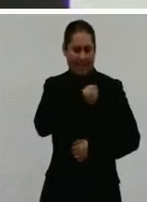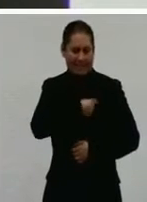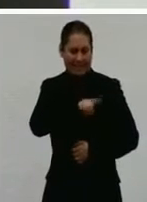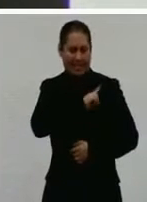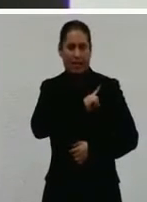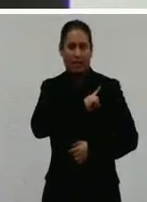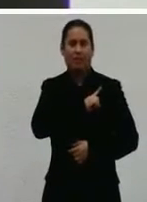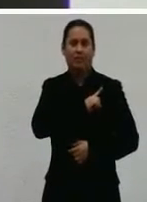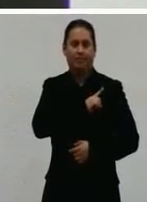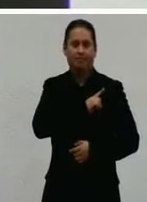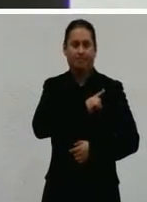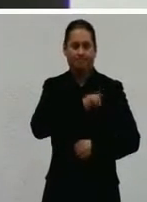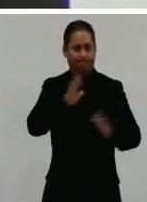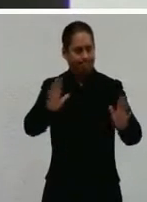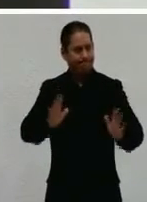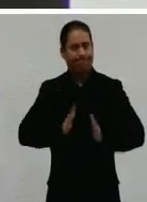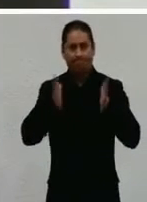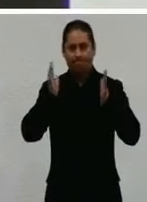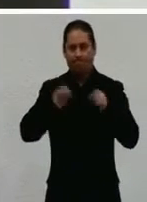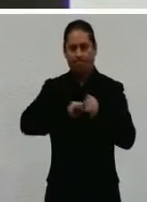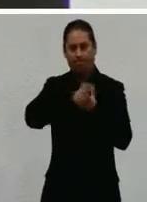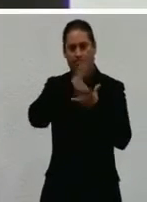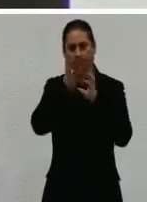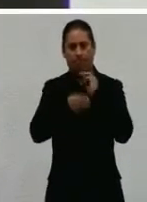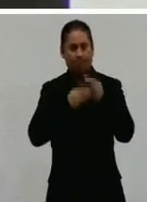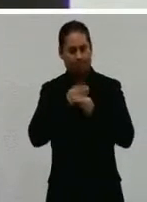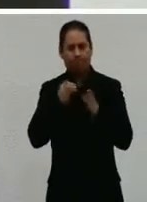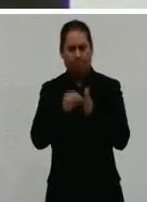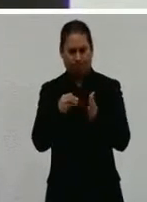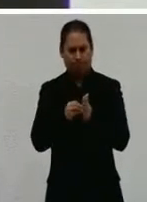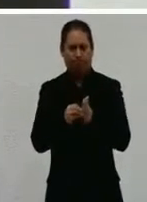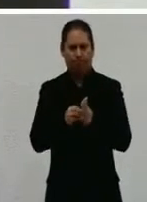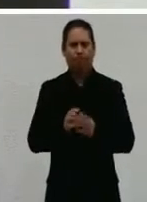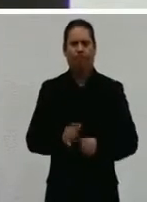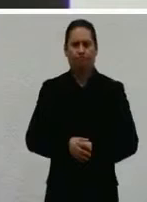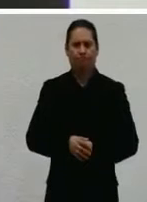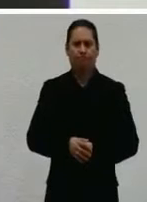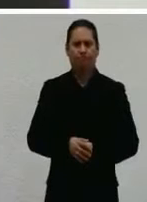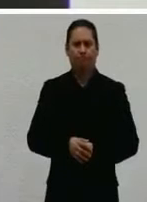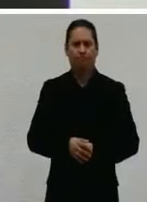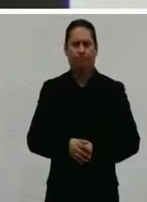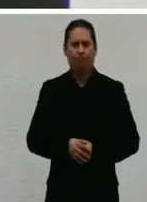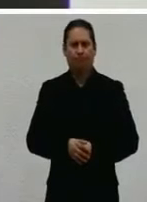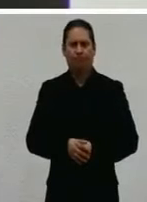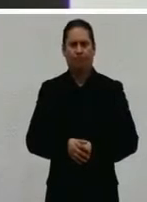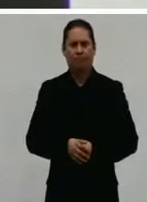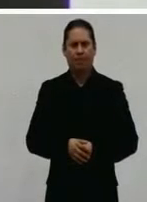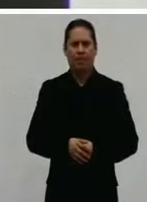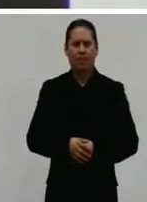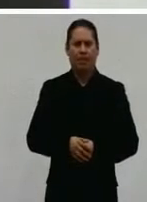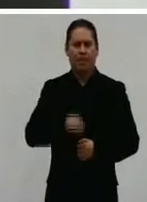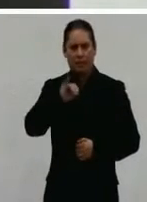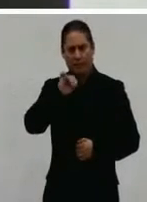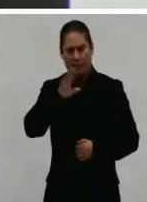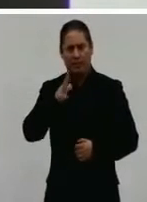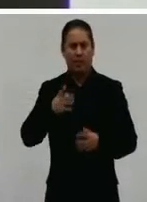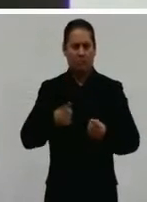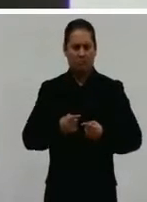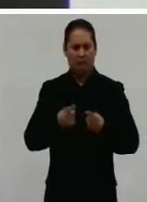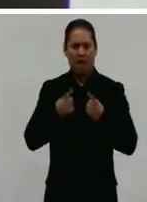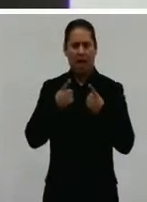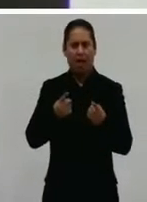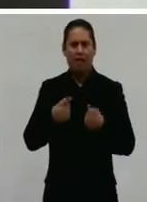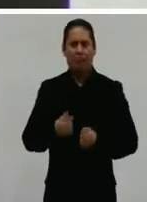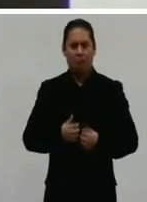y sorprendió al mundo entero y que aún persiste sacó a relucir el lado humano de los servidores públicos